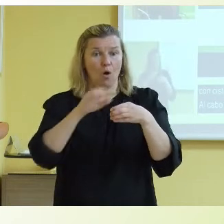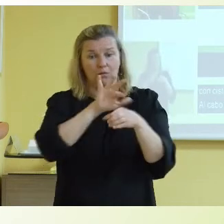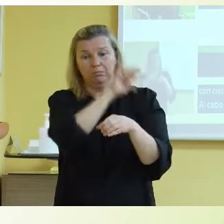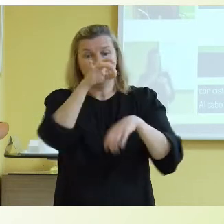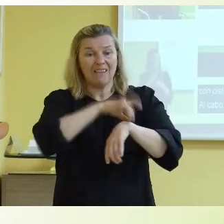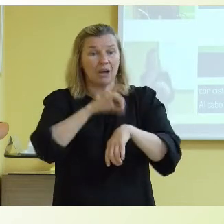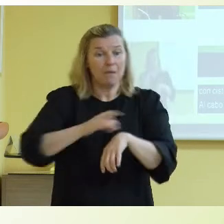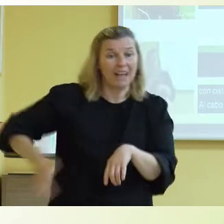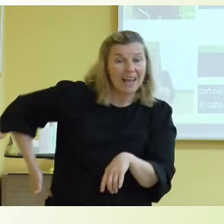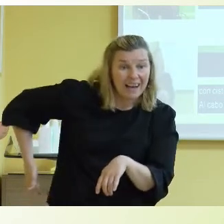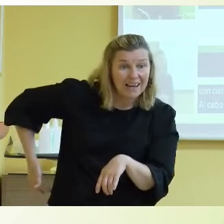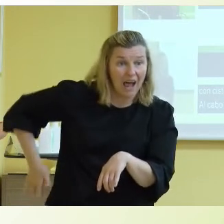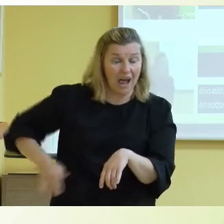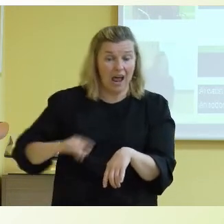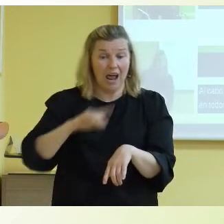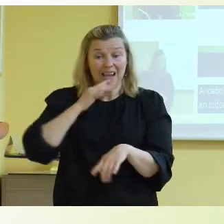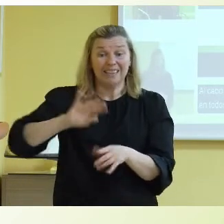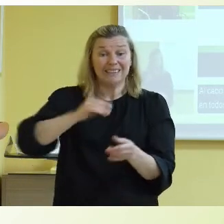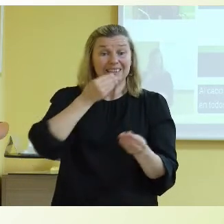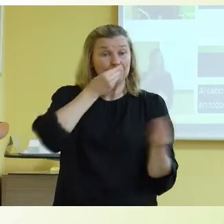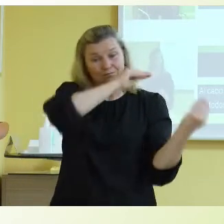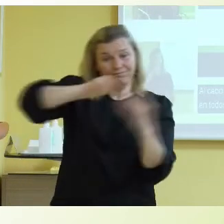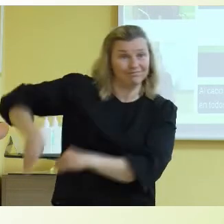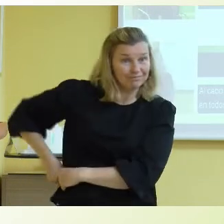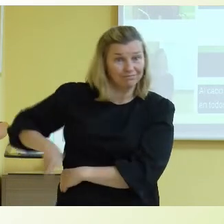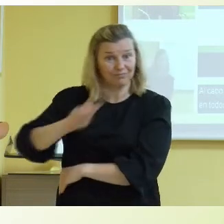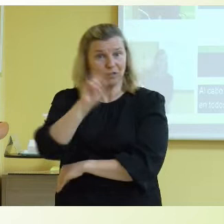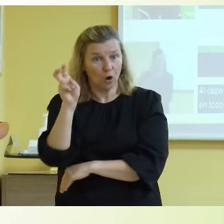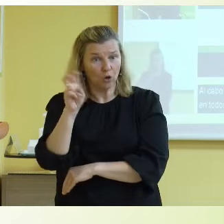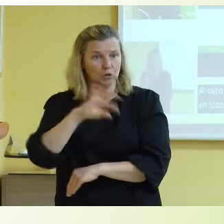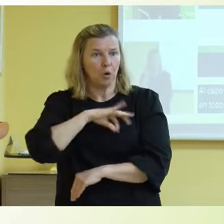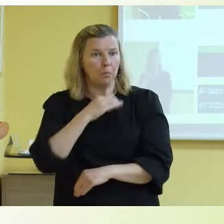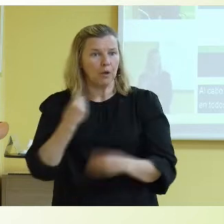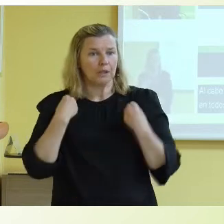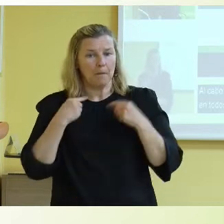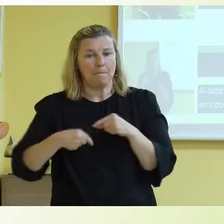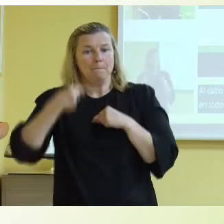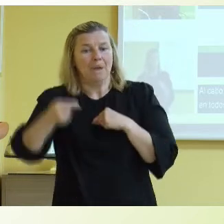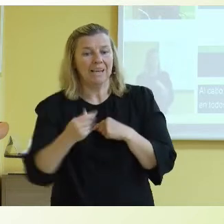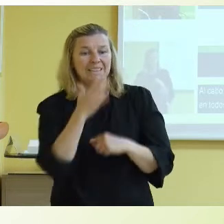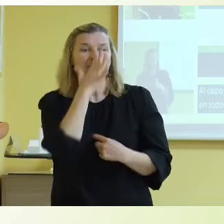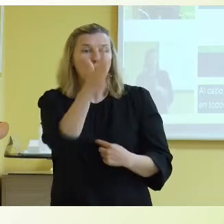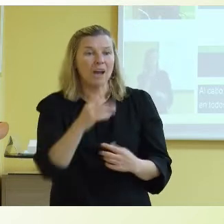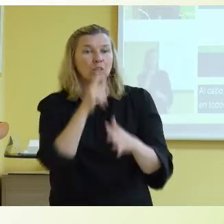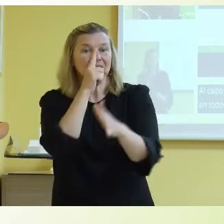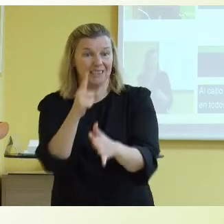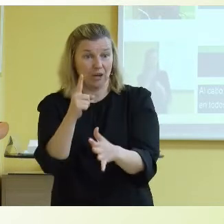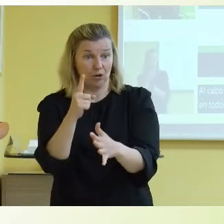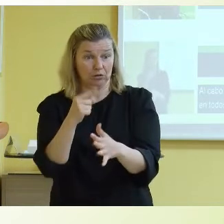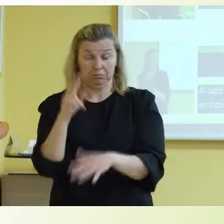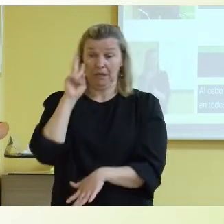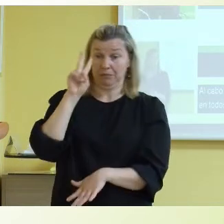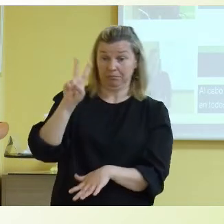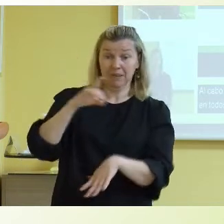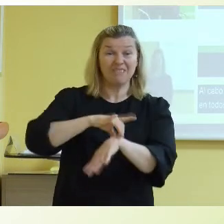al trasplante de aquí en 5 o 6 años. Pero ahora lo que veis es una enfermedad renal, no veis otra cosa. Pero por debajo están